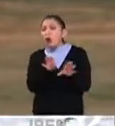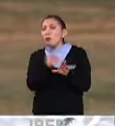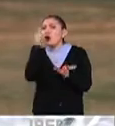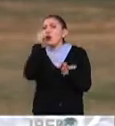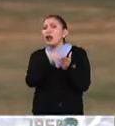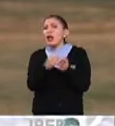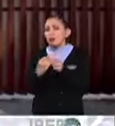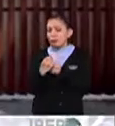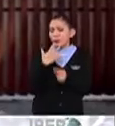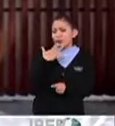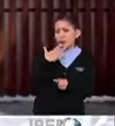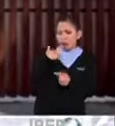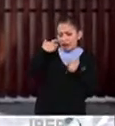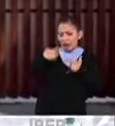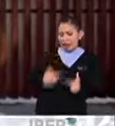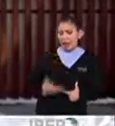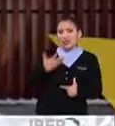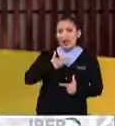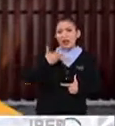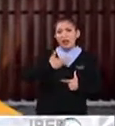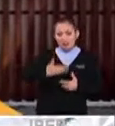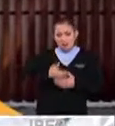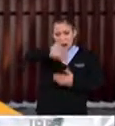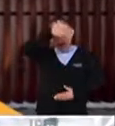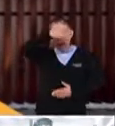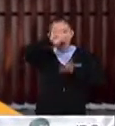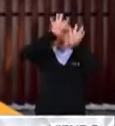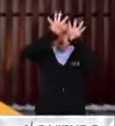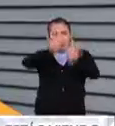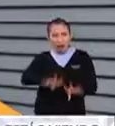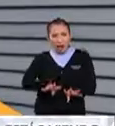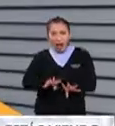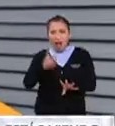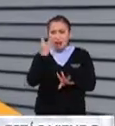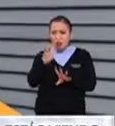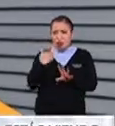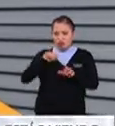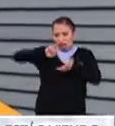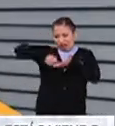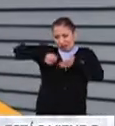cree que afecta a su comportamiento tener bardas, rejas, 2